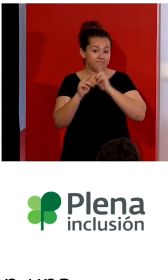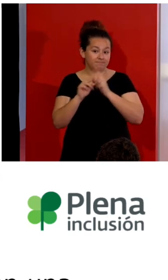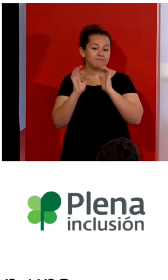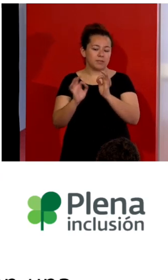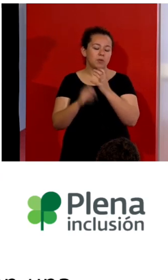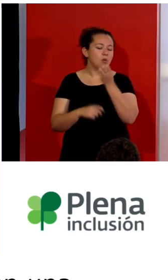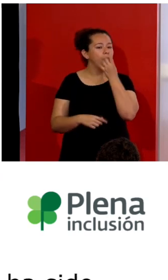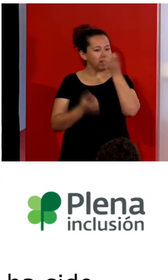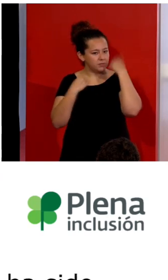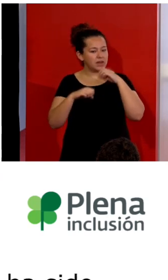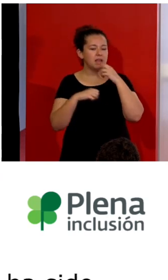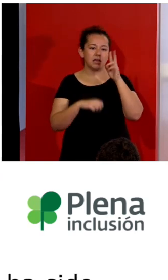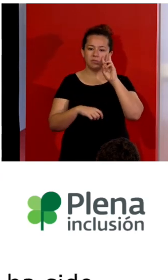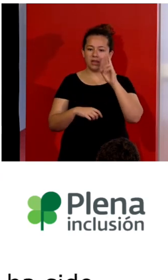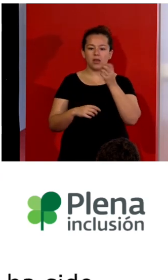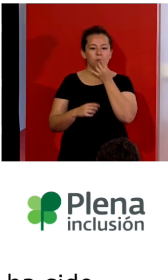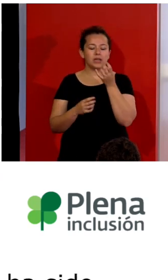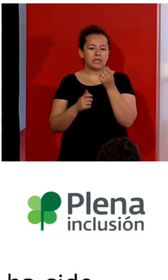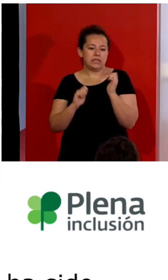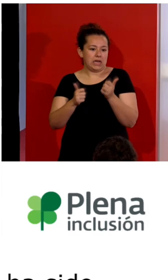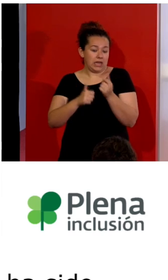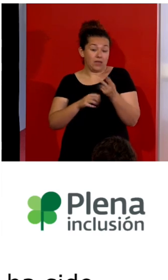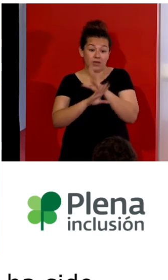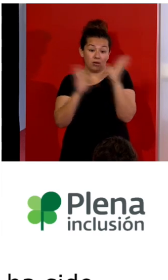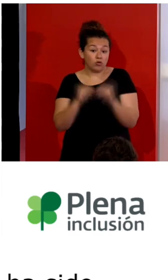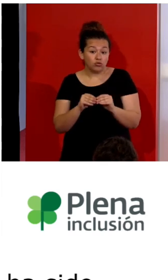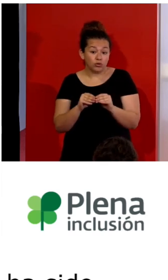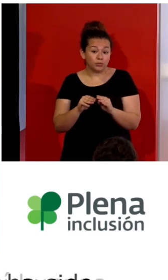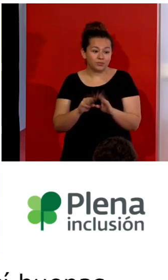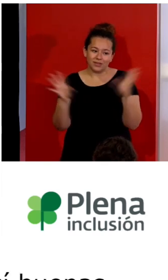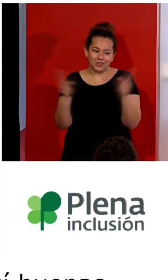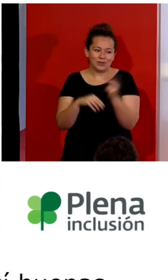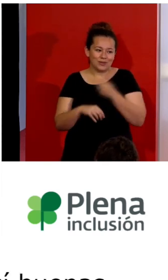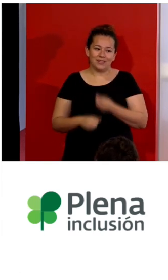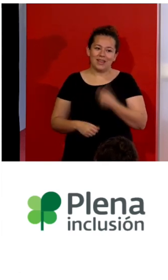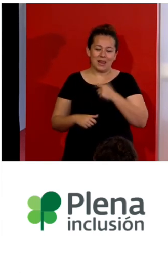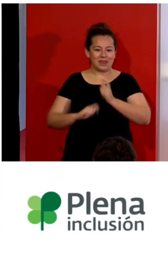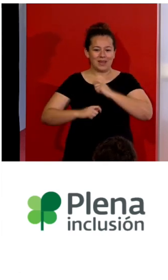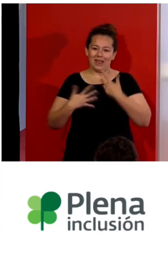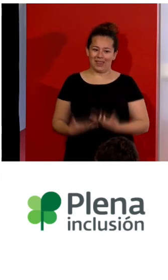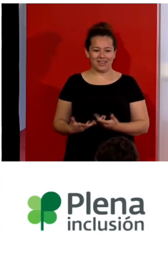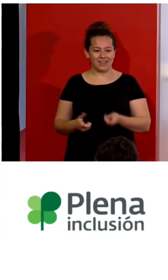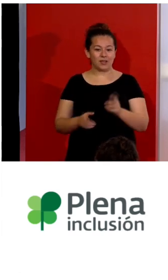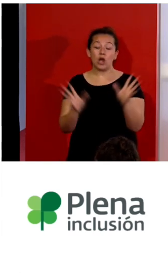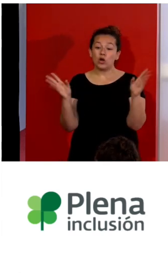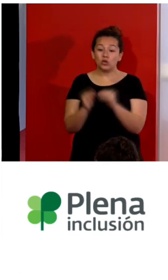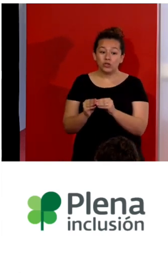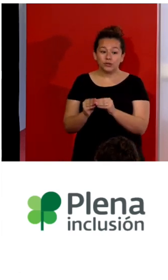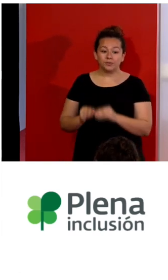buenas iniciativas. En conclusión, y esto se alegra oír en conclusión, a las horas que estamos ya. En